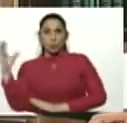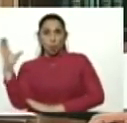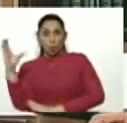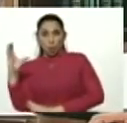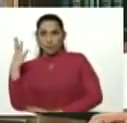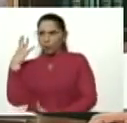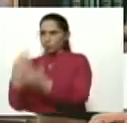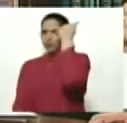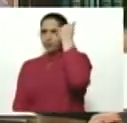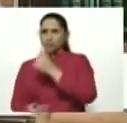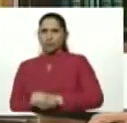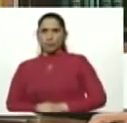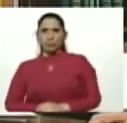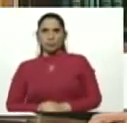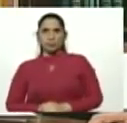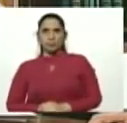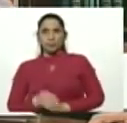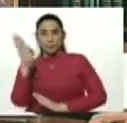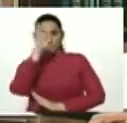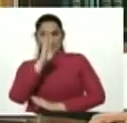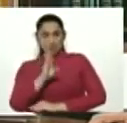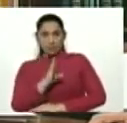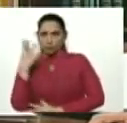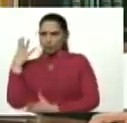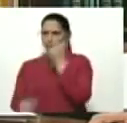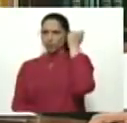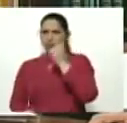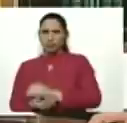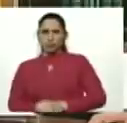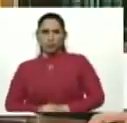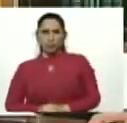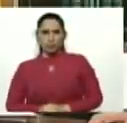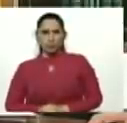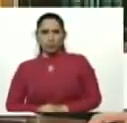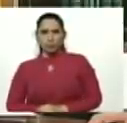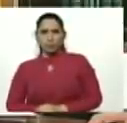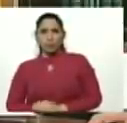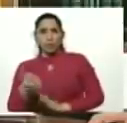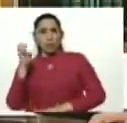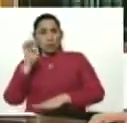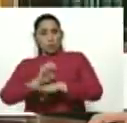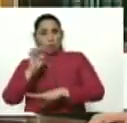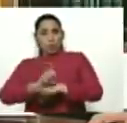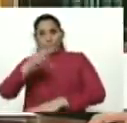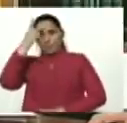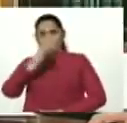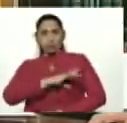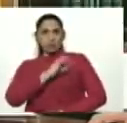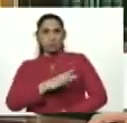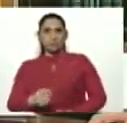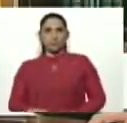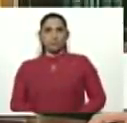Colombia, huyendo de Brasil, huyendo de Ecuador, de Perú, de Chile.